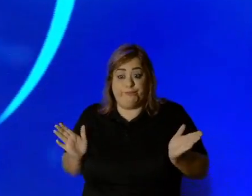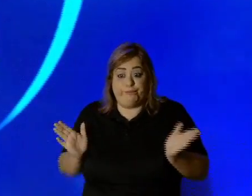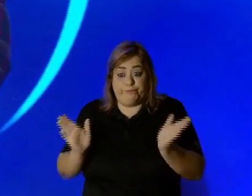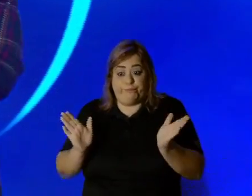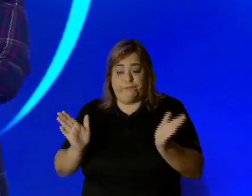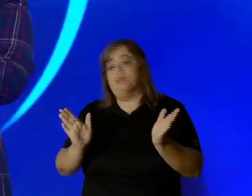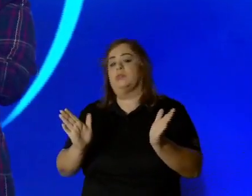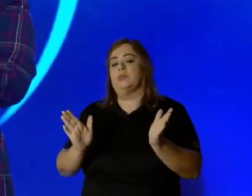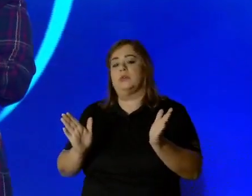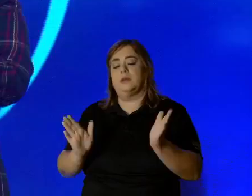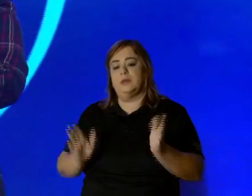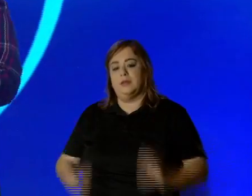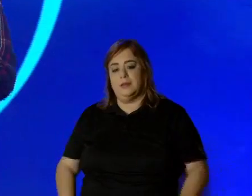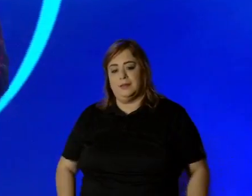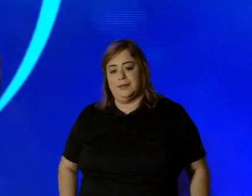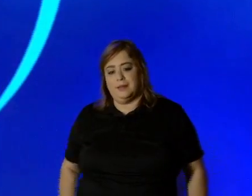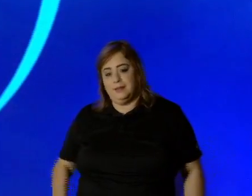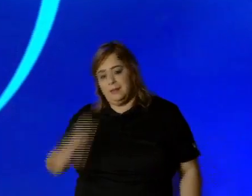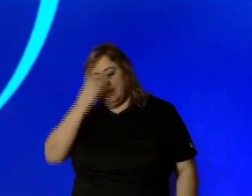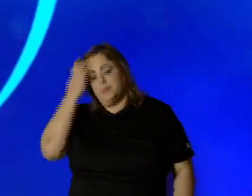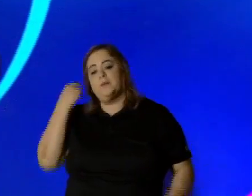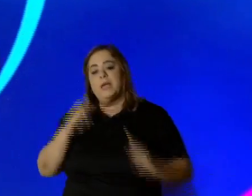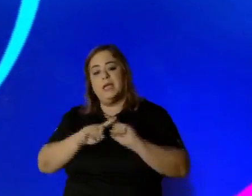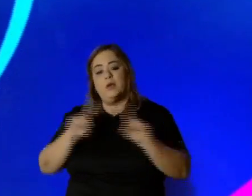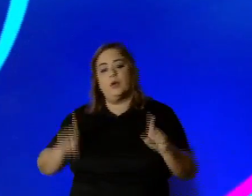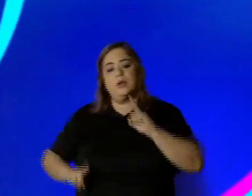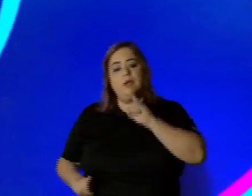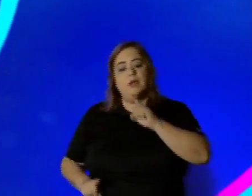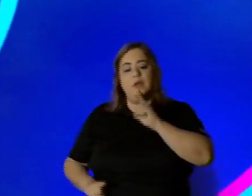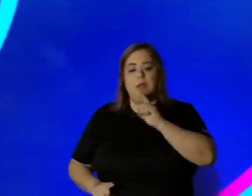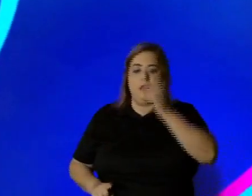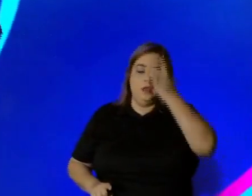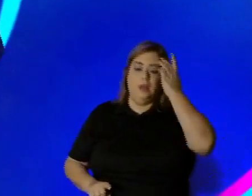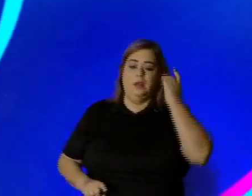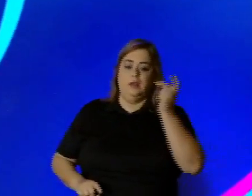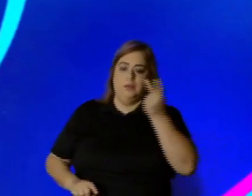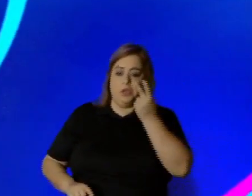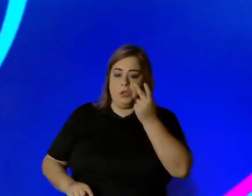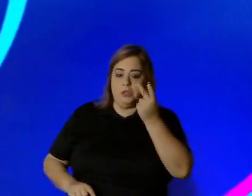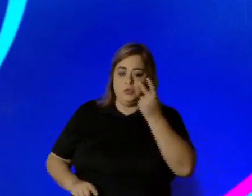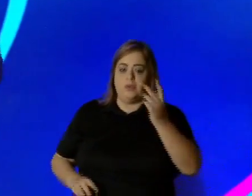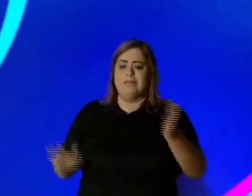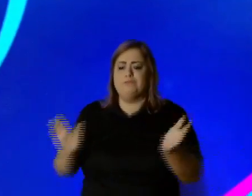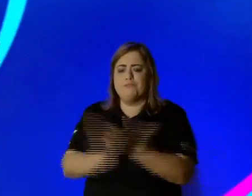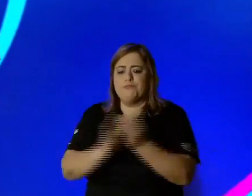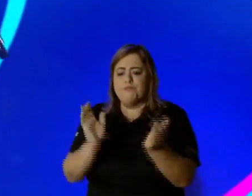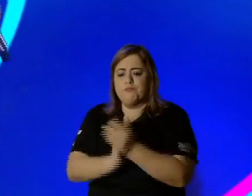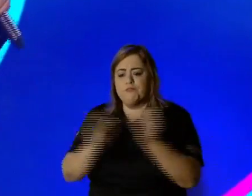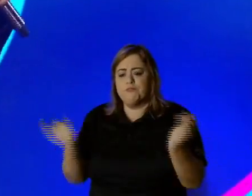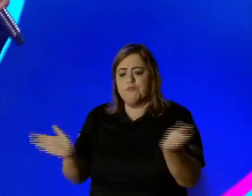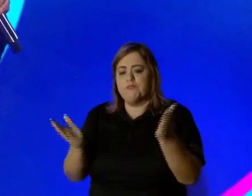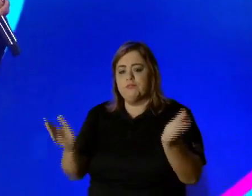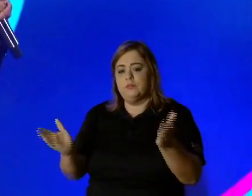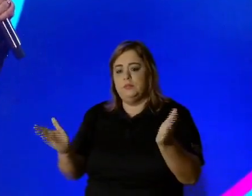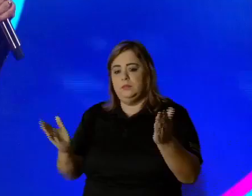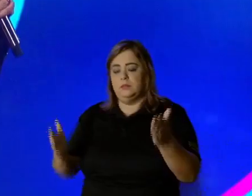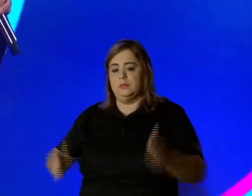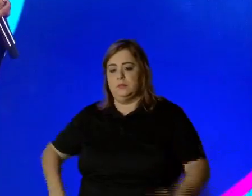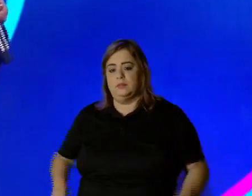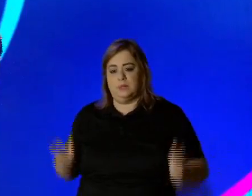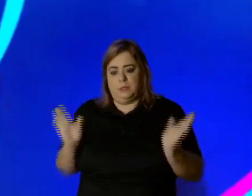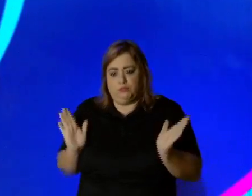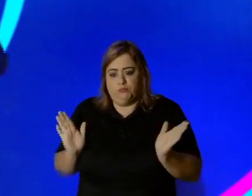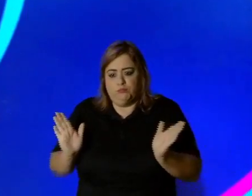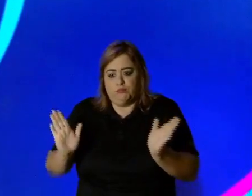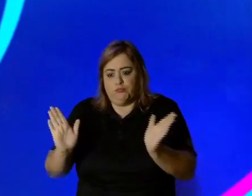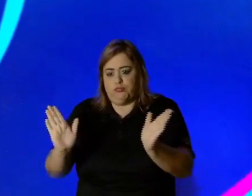pueden. Ay, Dios mío, que yo dije. Pero es verdad, porque verdad, yo he visto a la gente, dale. Y entonces hacen más fuerza que el caballo que